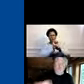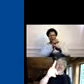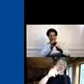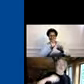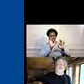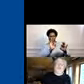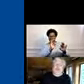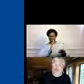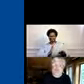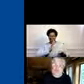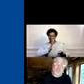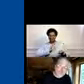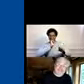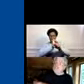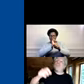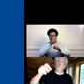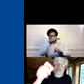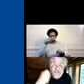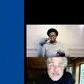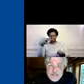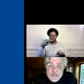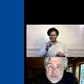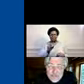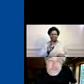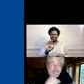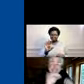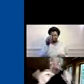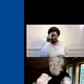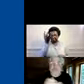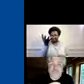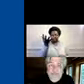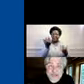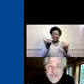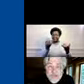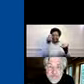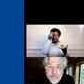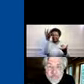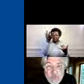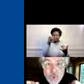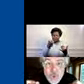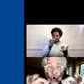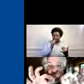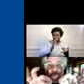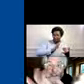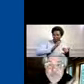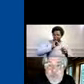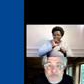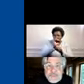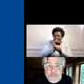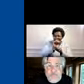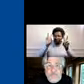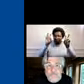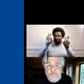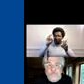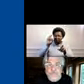un trabajador de milagros perrón no es un título oficial. ¿Y sabe qué, Max? No se